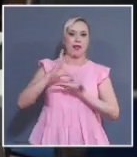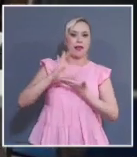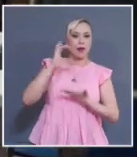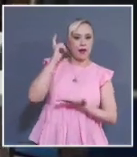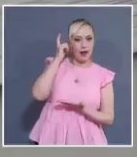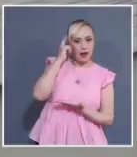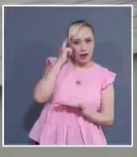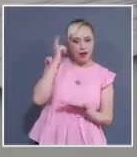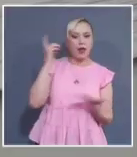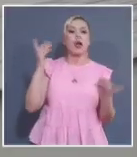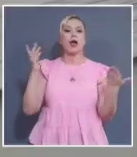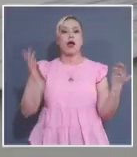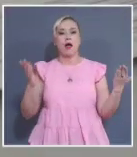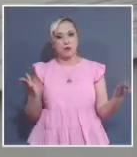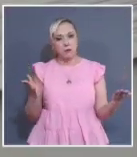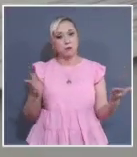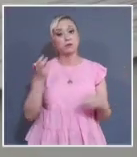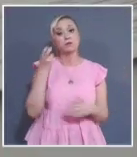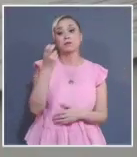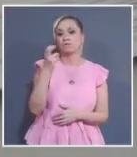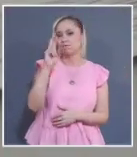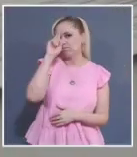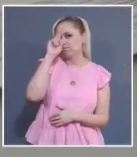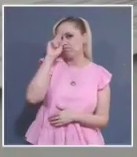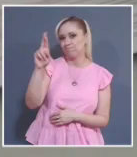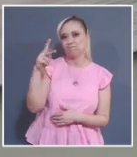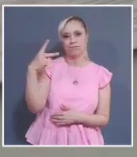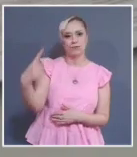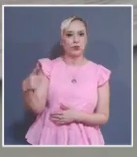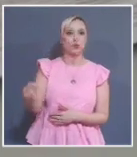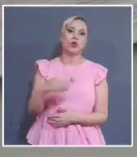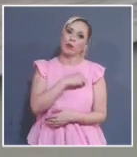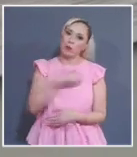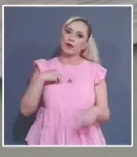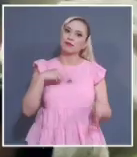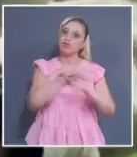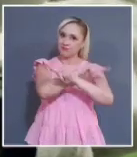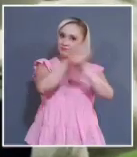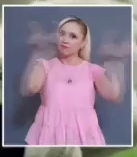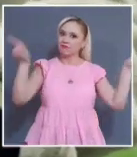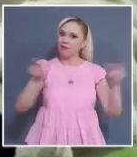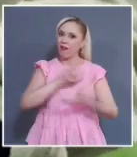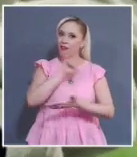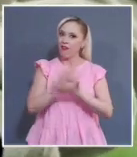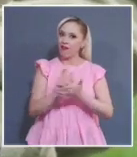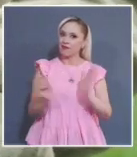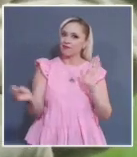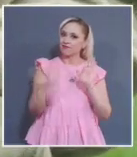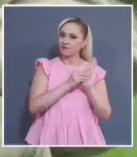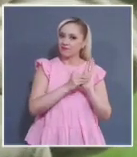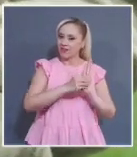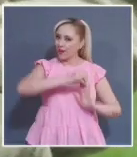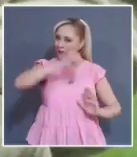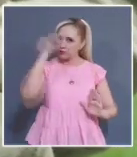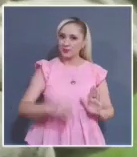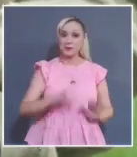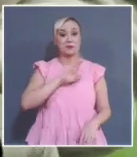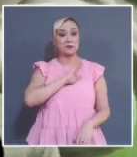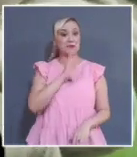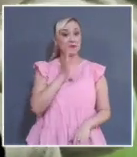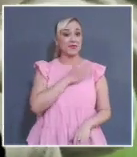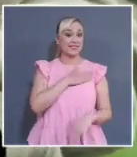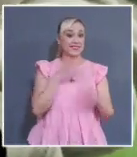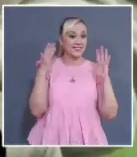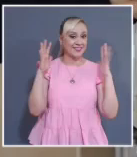intelectuales constituye un reto y una obligación ineludible del sistema de justicia. Para el canal del Poder Judicial de la Federación,